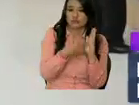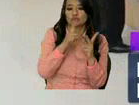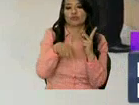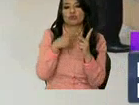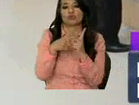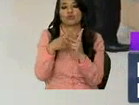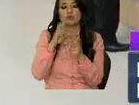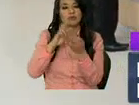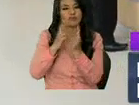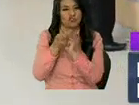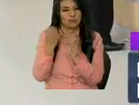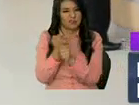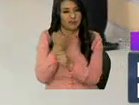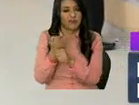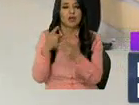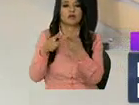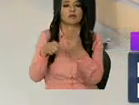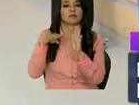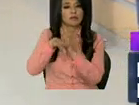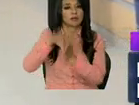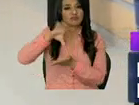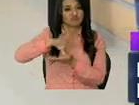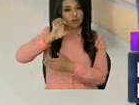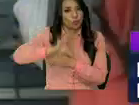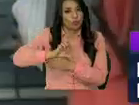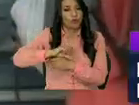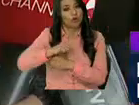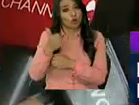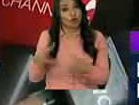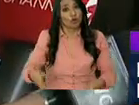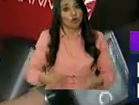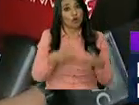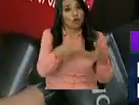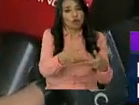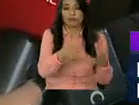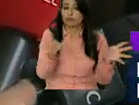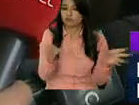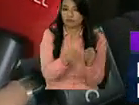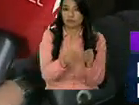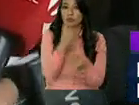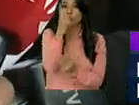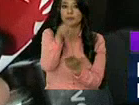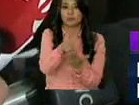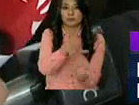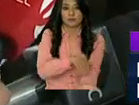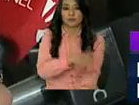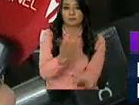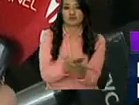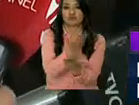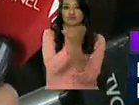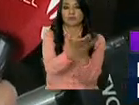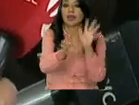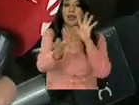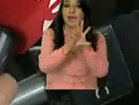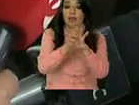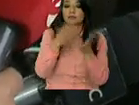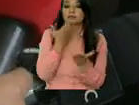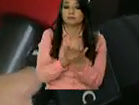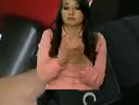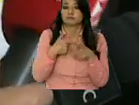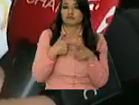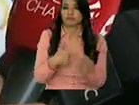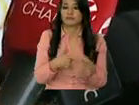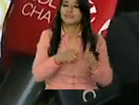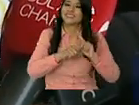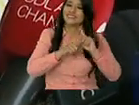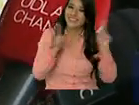reforma laboral, autonomía del Banco Central del Ecuador, entre otros. Un solo proyecto de ley económico urgente que contiene